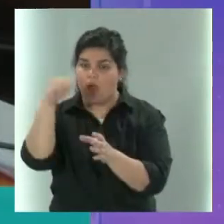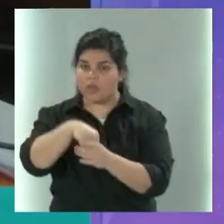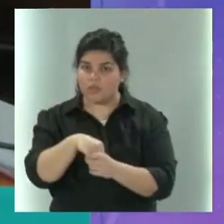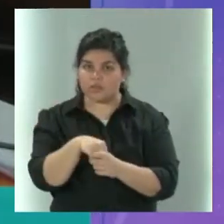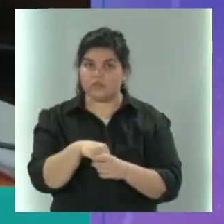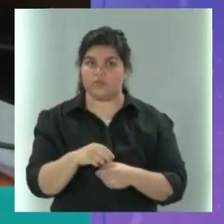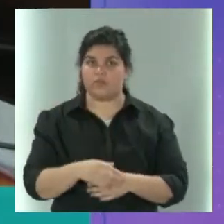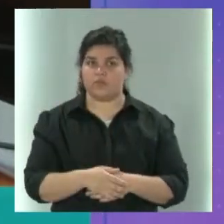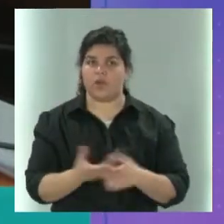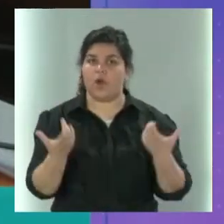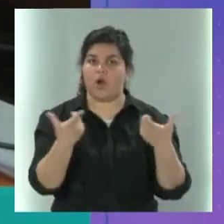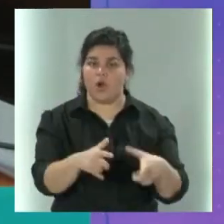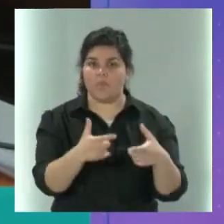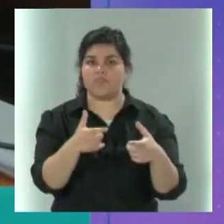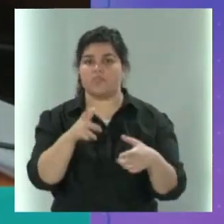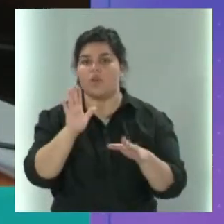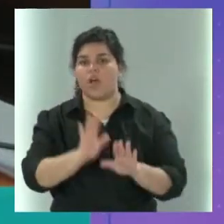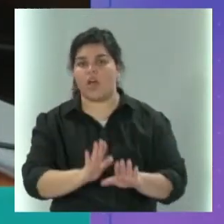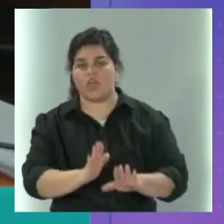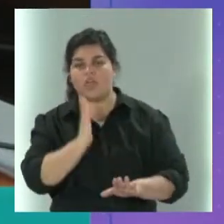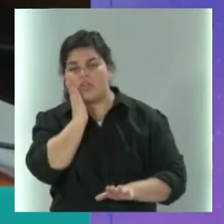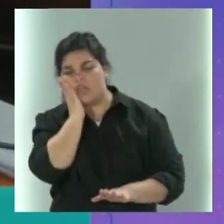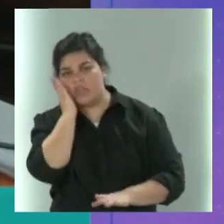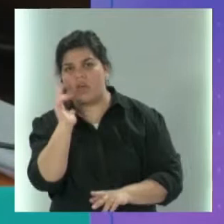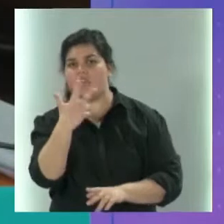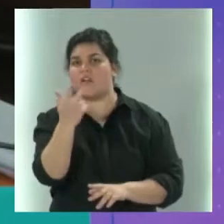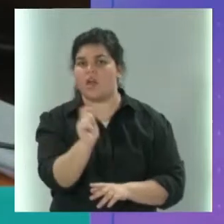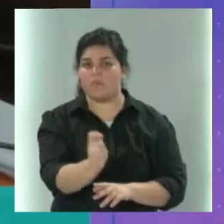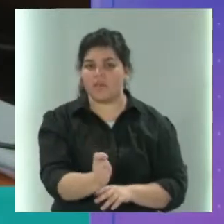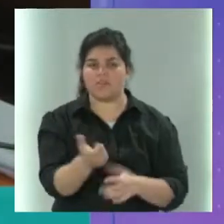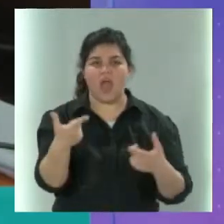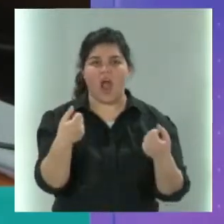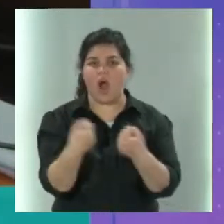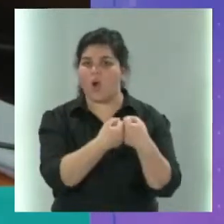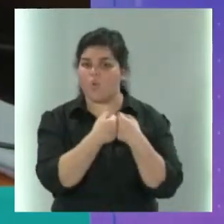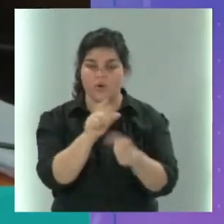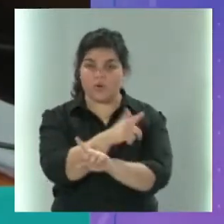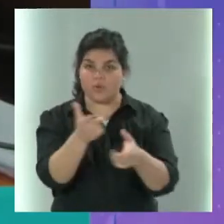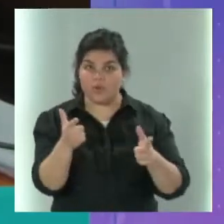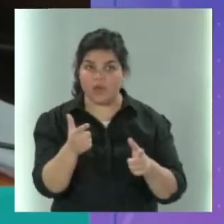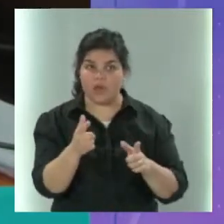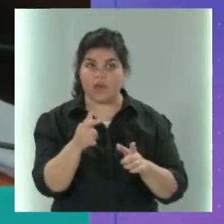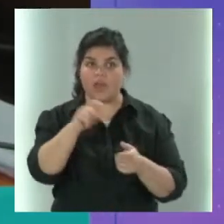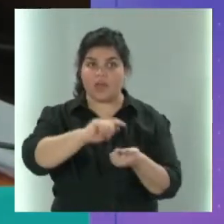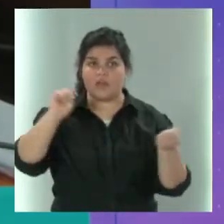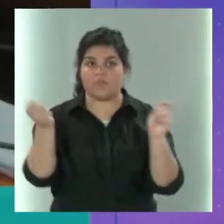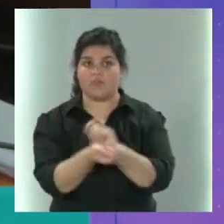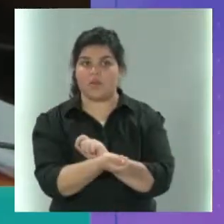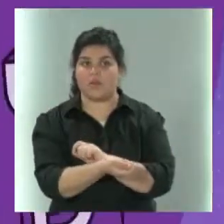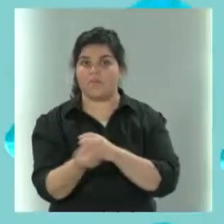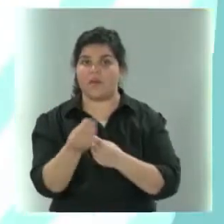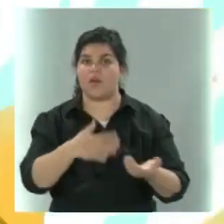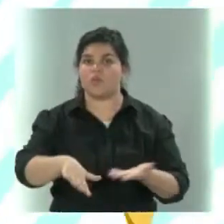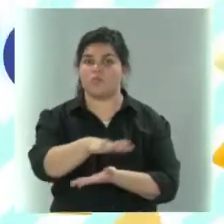en comisiones 3 meses sin haber la oposición dado quórum en las comisiones correspondientes, haber modificado, pulido y mejorado para la sociedad